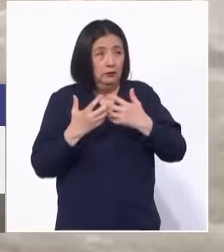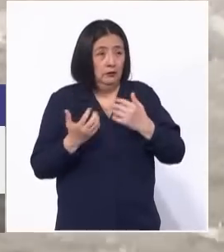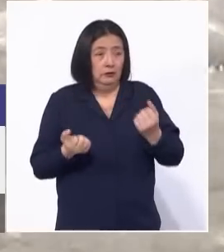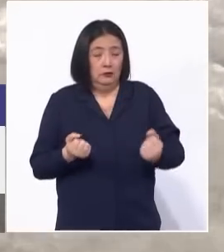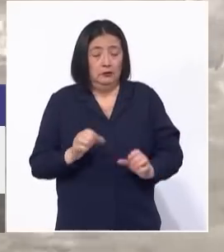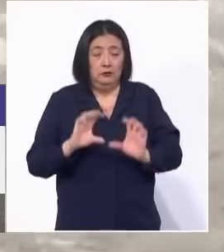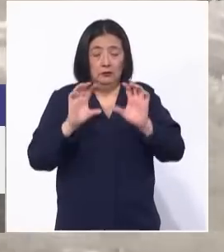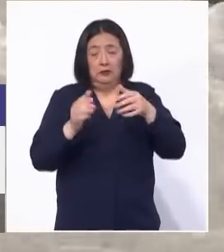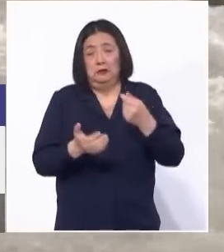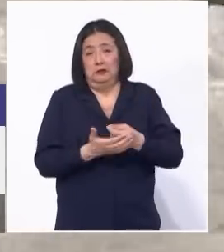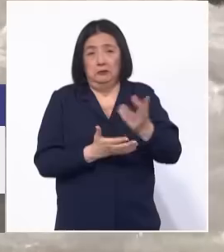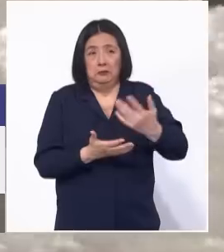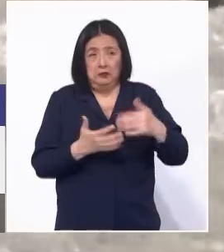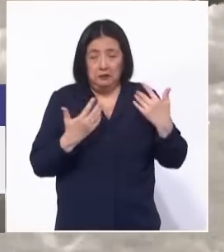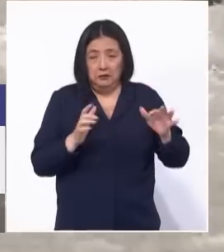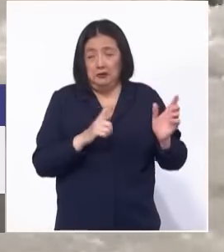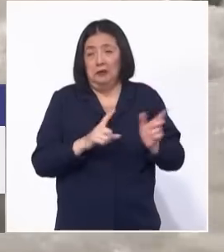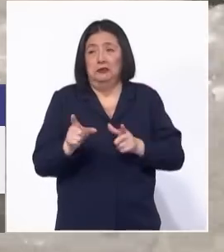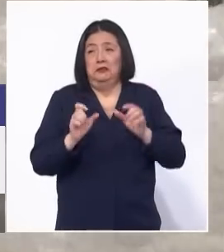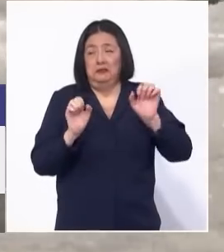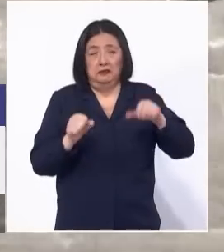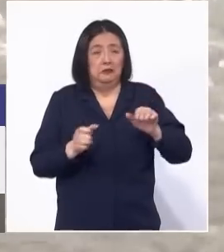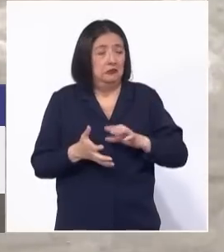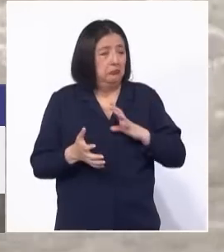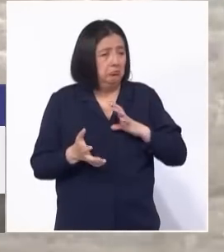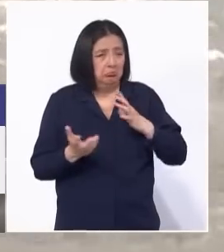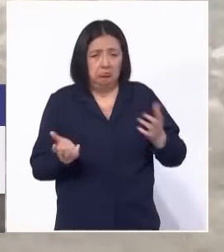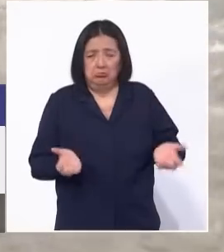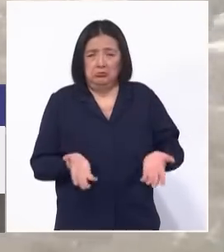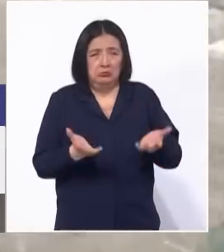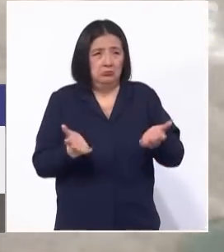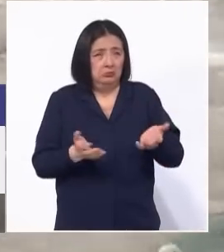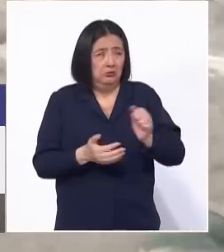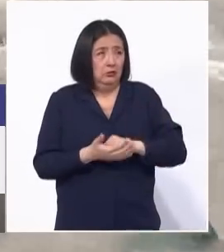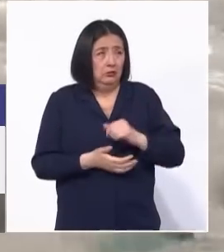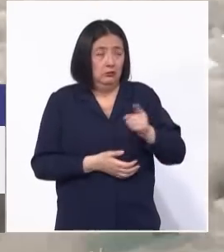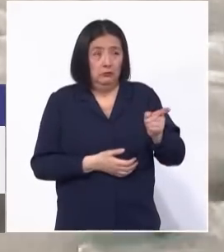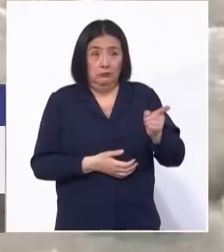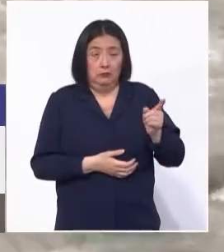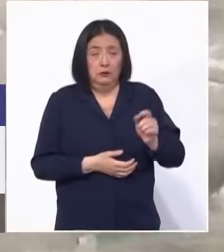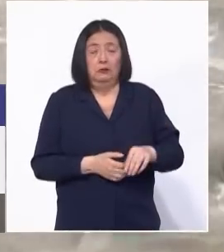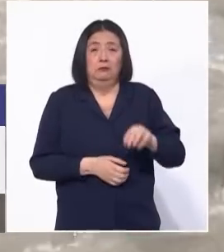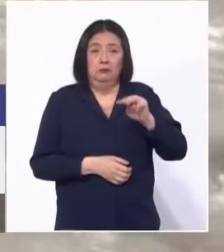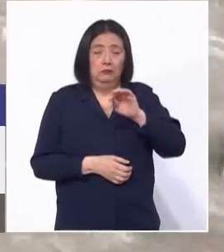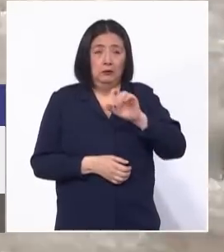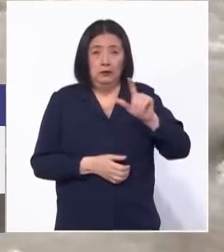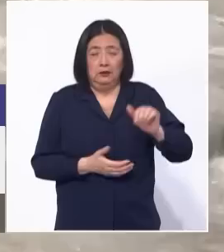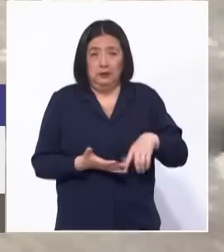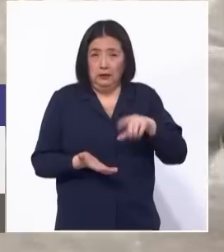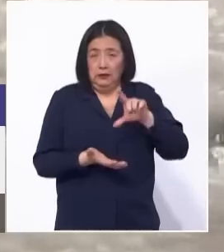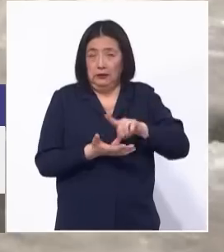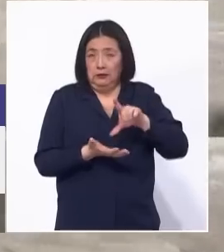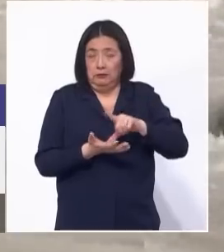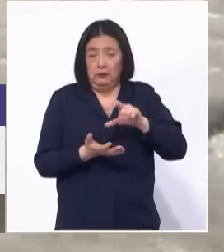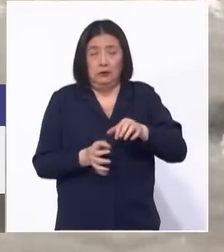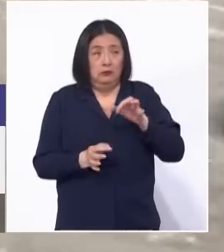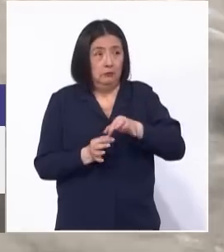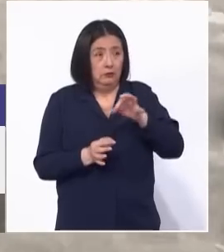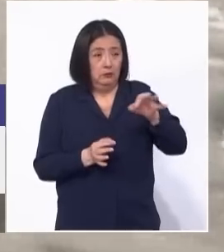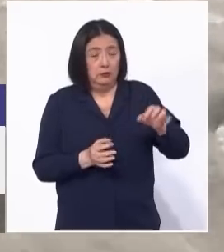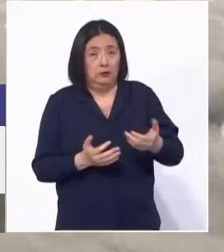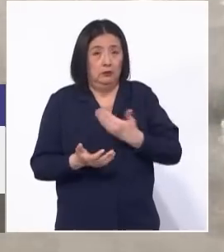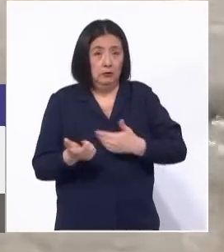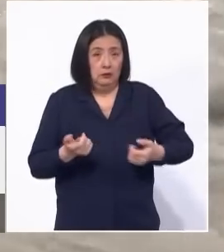que compraron, que está lista, que está dispuesta. Ojo, Mala le corresponde a Lima Provincias. Allí hay